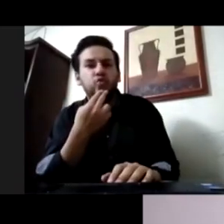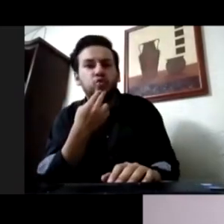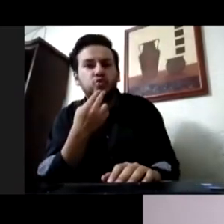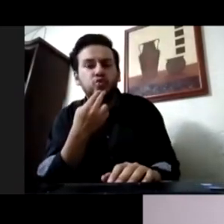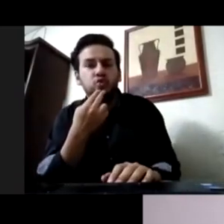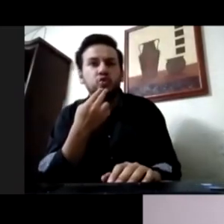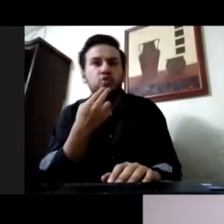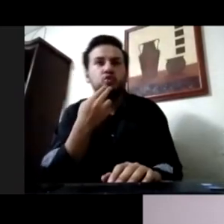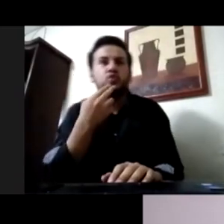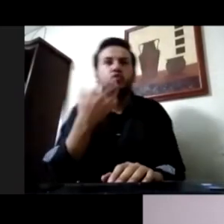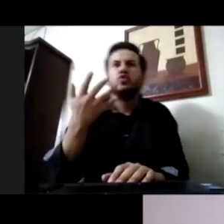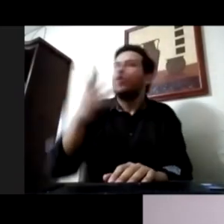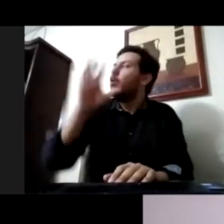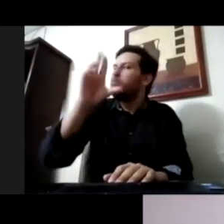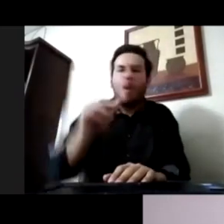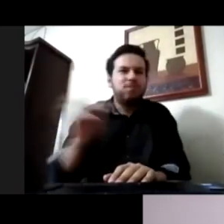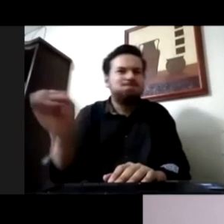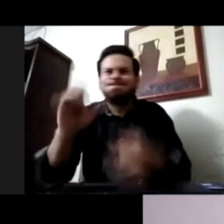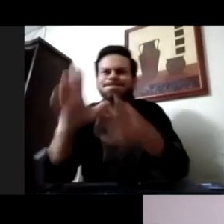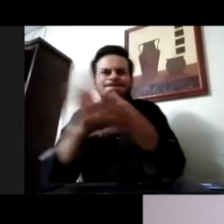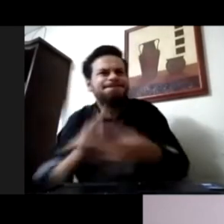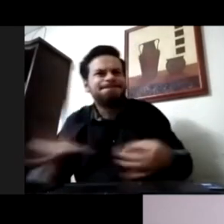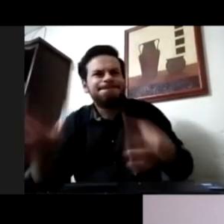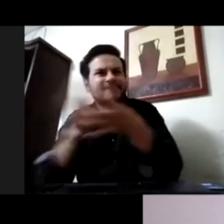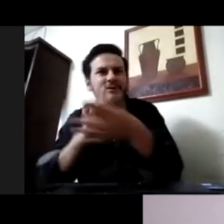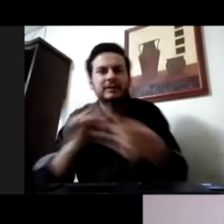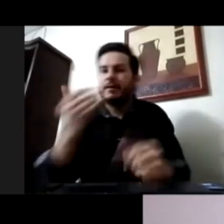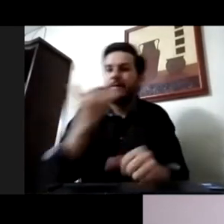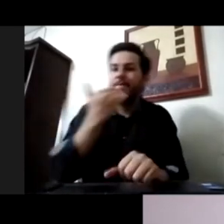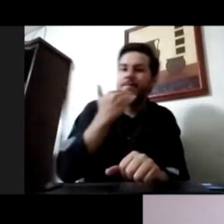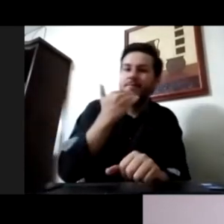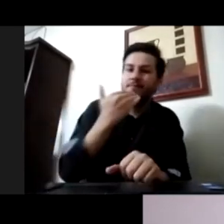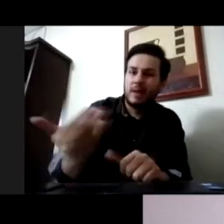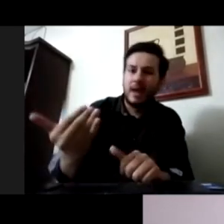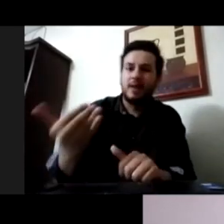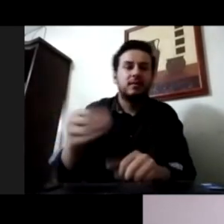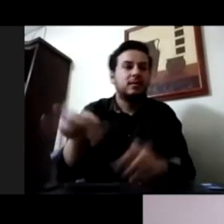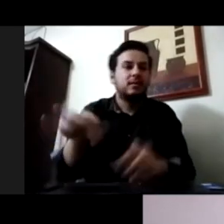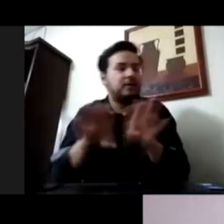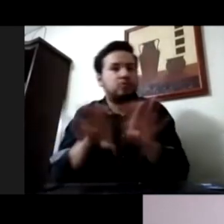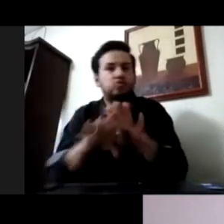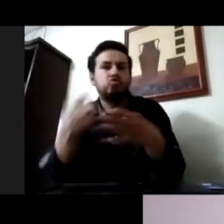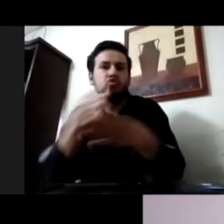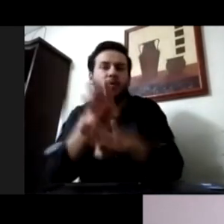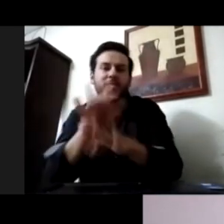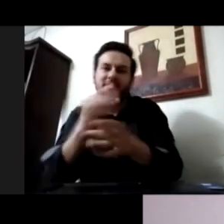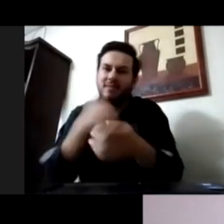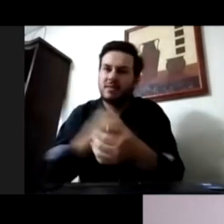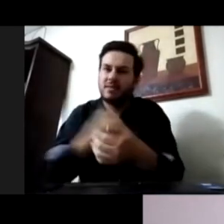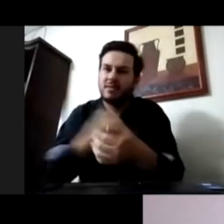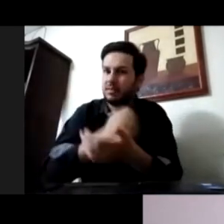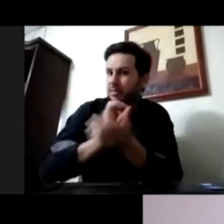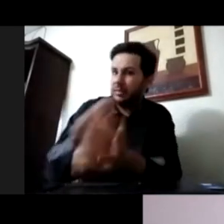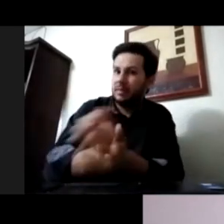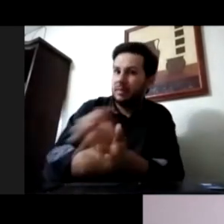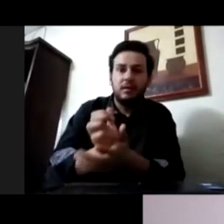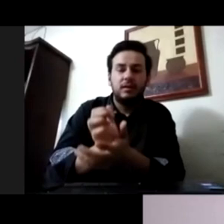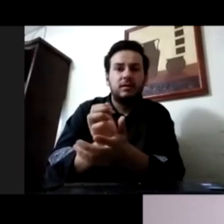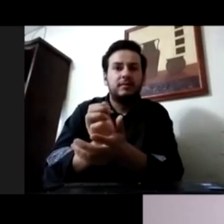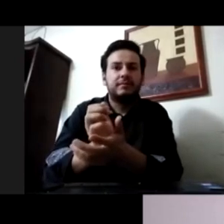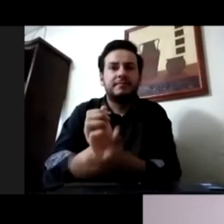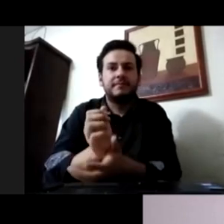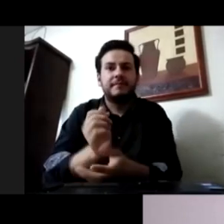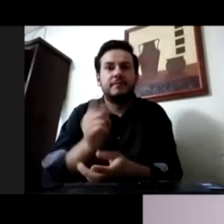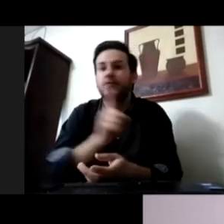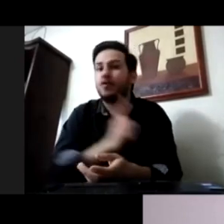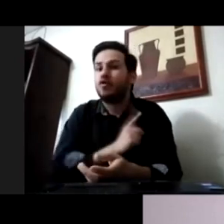no específico, el uso no vinculado a derechos del término discriminar, donde discriminar pues es solo separar